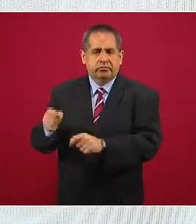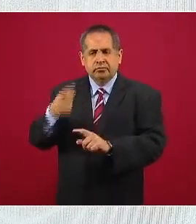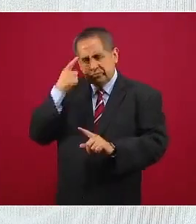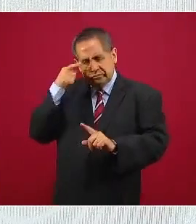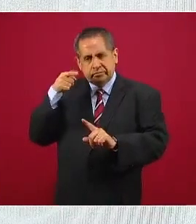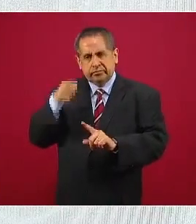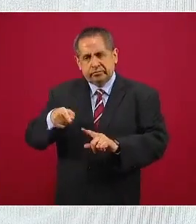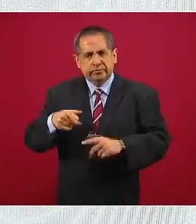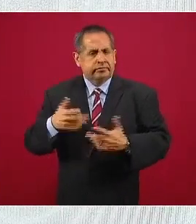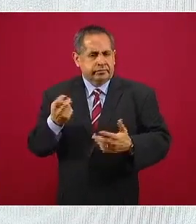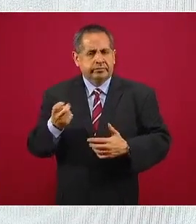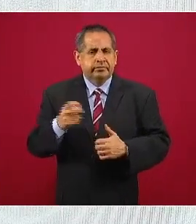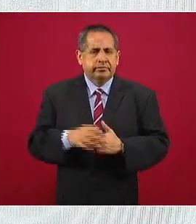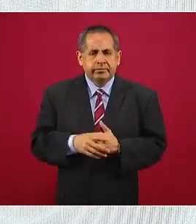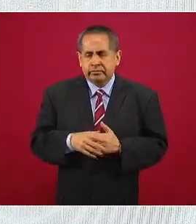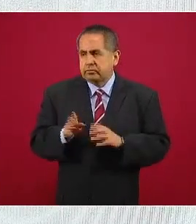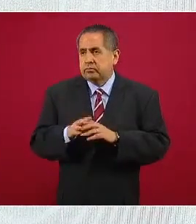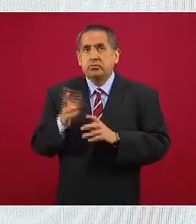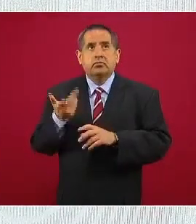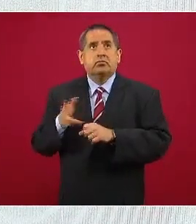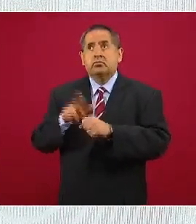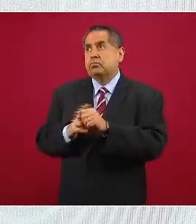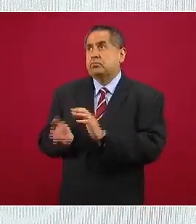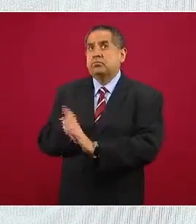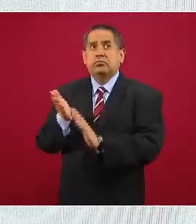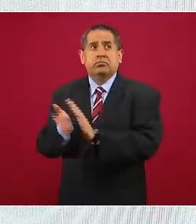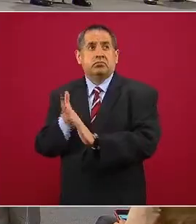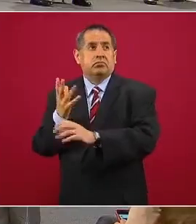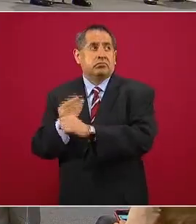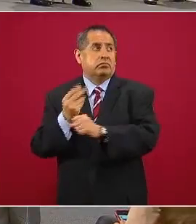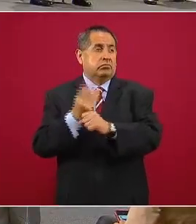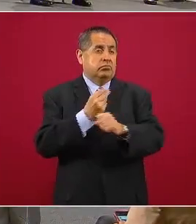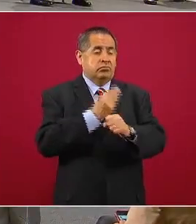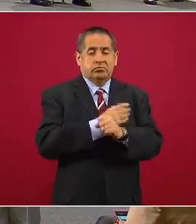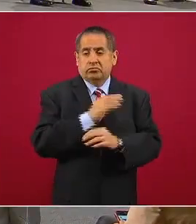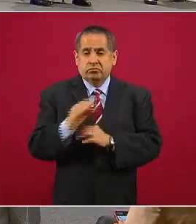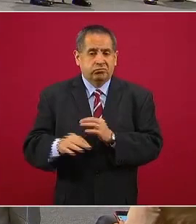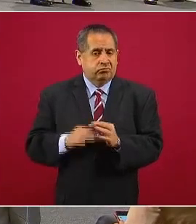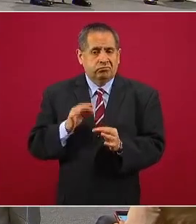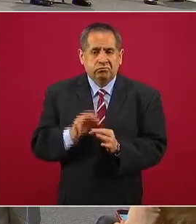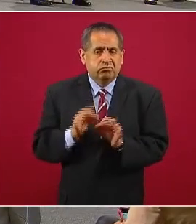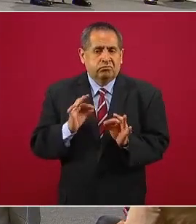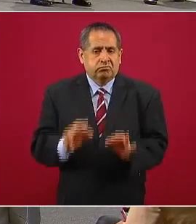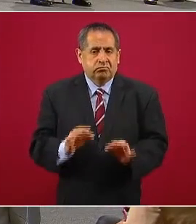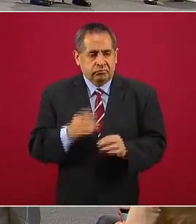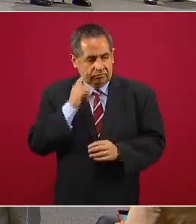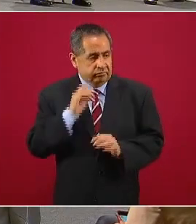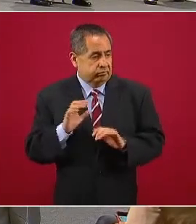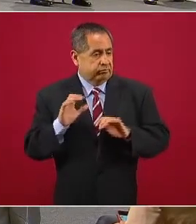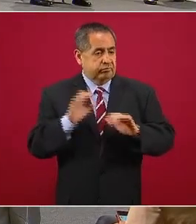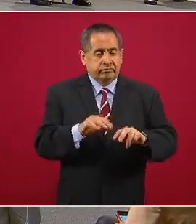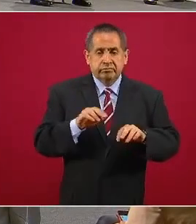propósito de terminar hospitales y equiparlos y que no faltara personal.